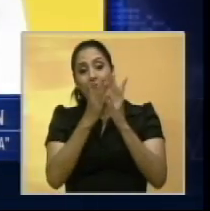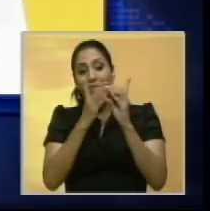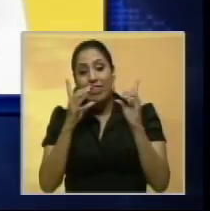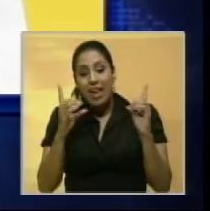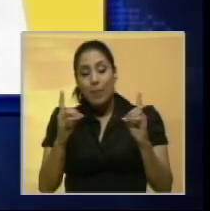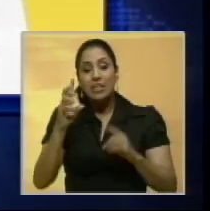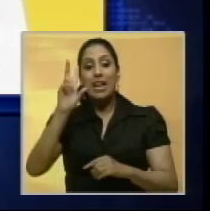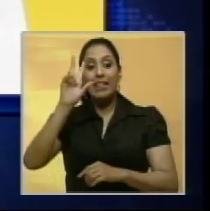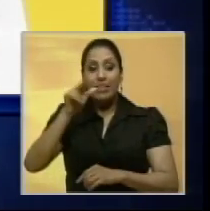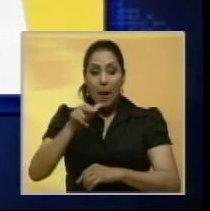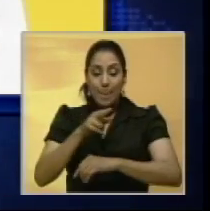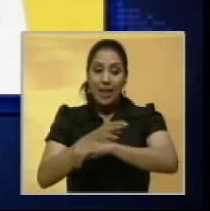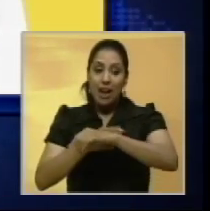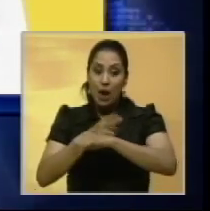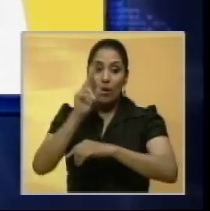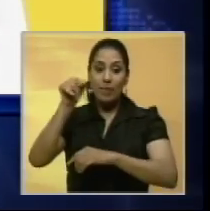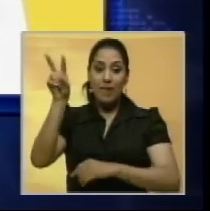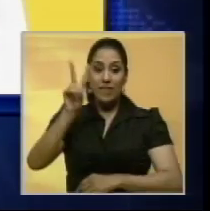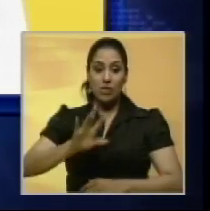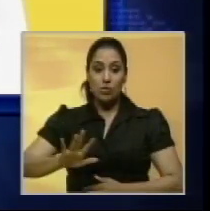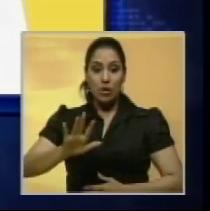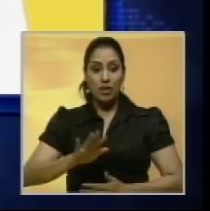democráticos de Nicaragua y Venezuela.